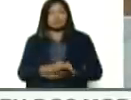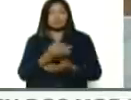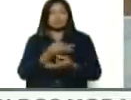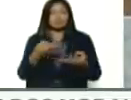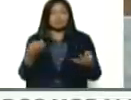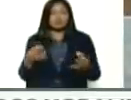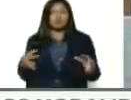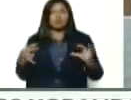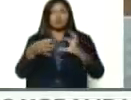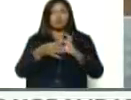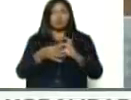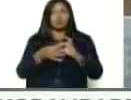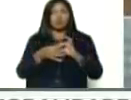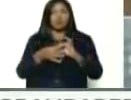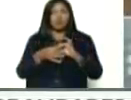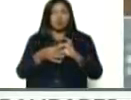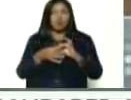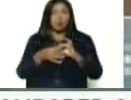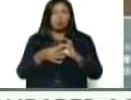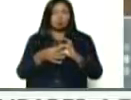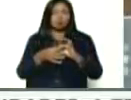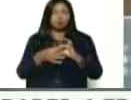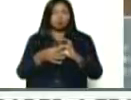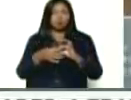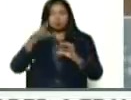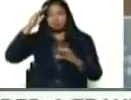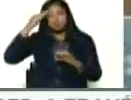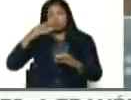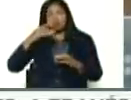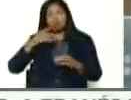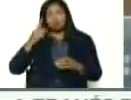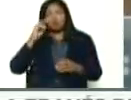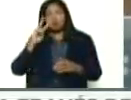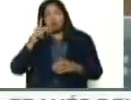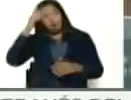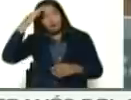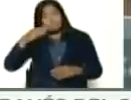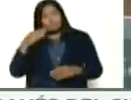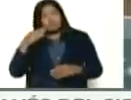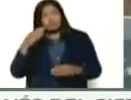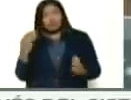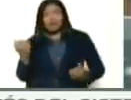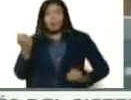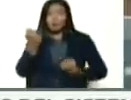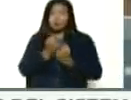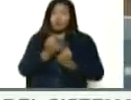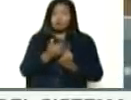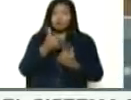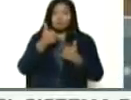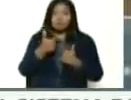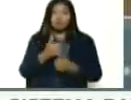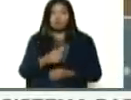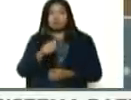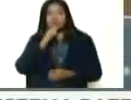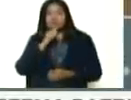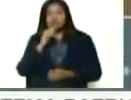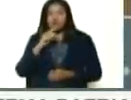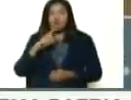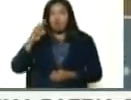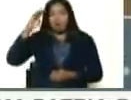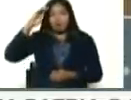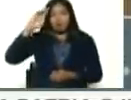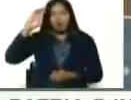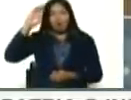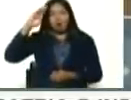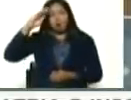unión cívico-militar ahí estaba viendo los milicianos y milicianas quiénes son los milicianos y las